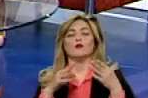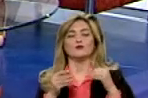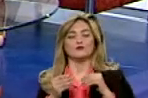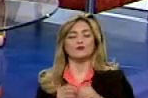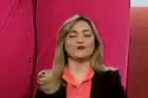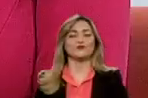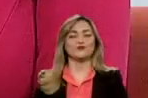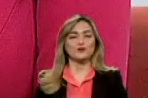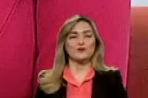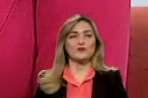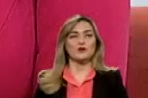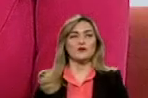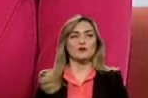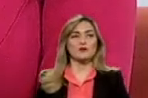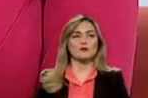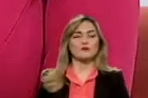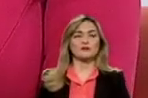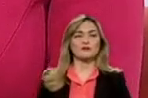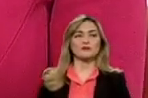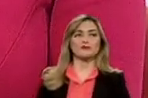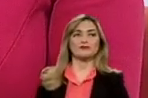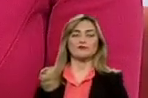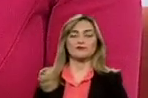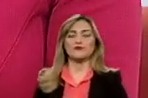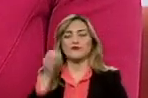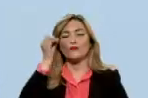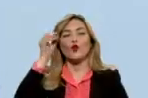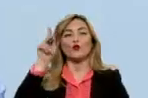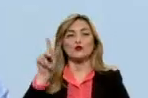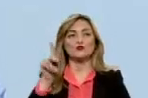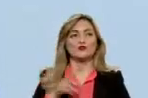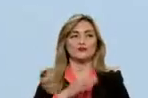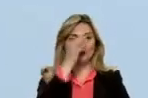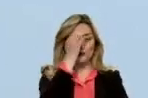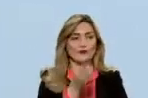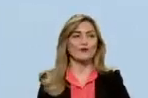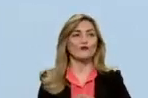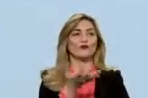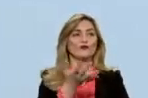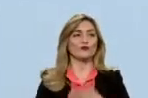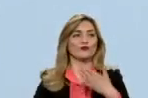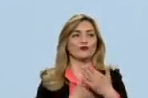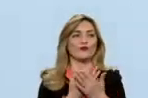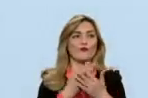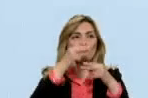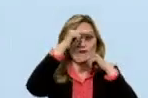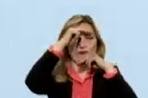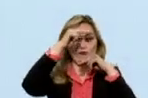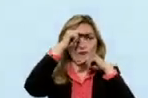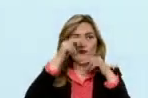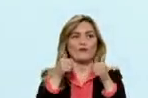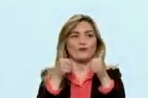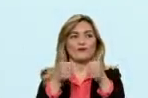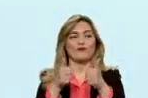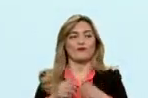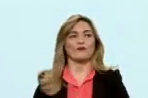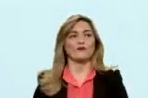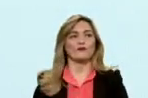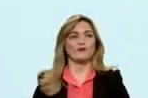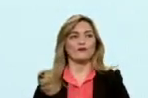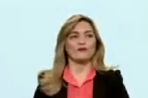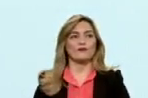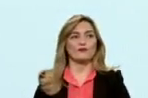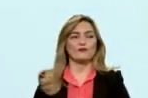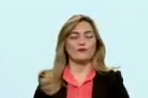expedida. Cristóbal, por favor, su criterio al respecto. Isabel, buenos días a quienes nos escuchan, esperando que se encuentren muy bien. Bueno, hay que hacer